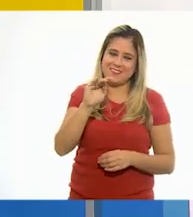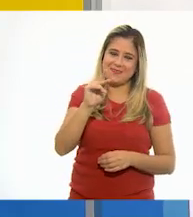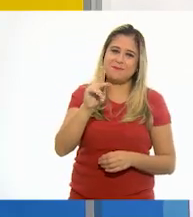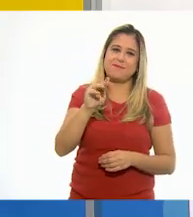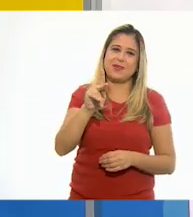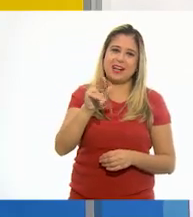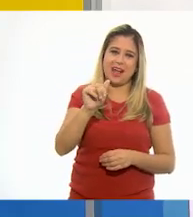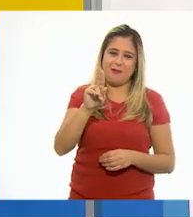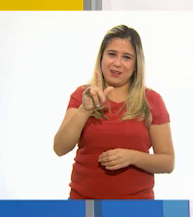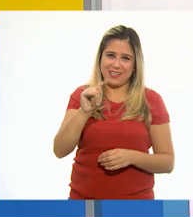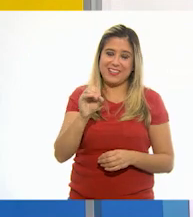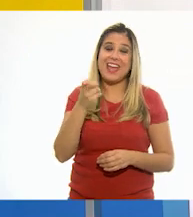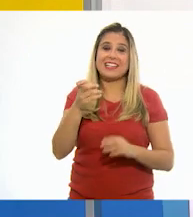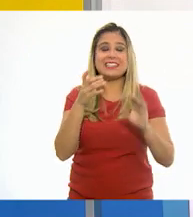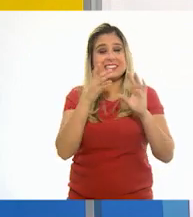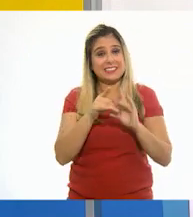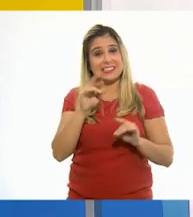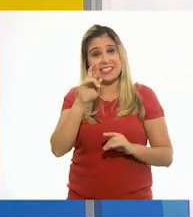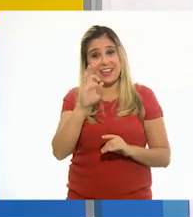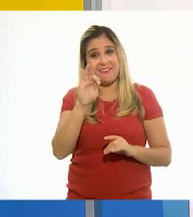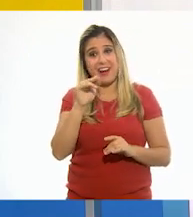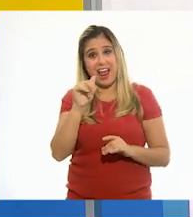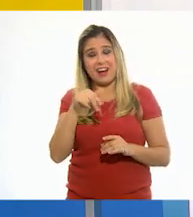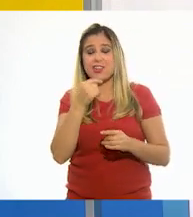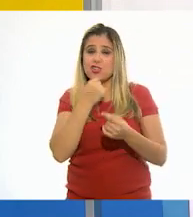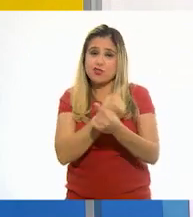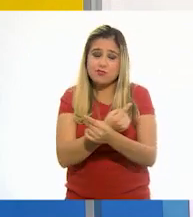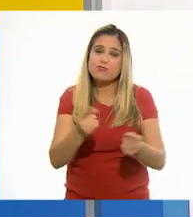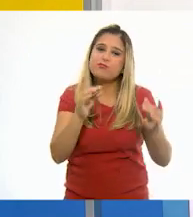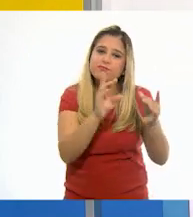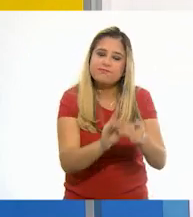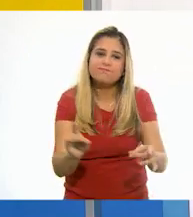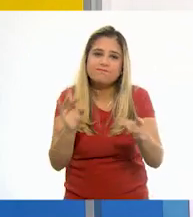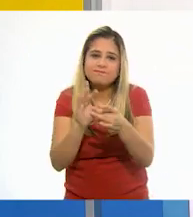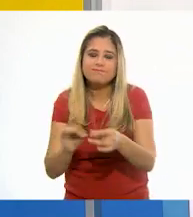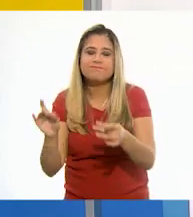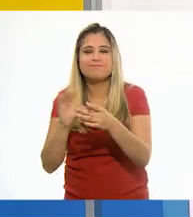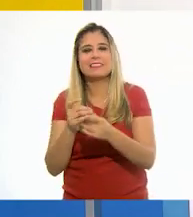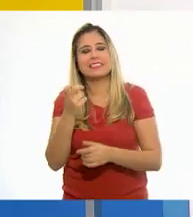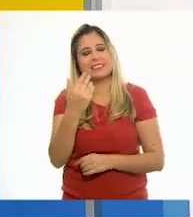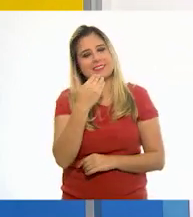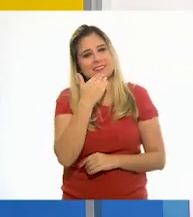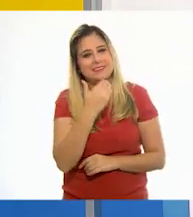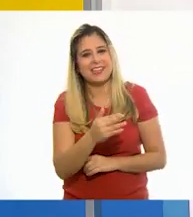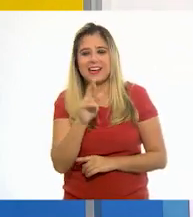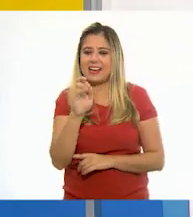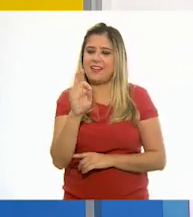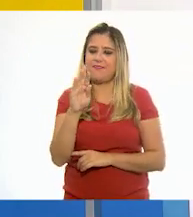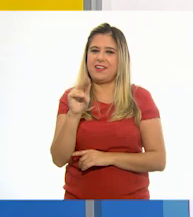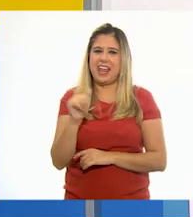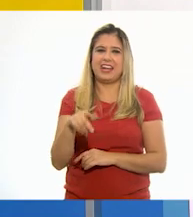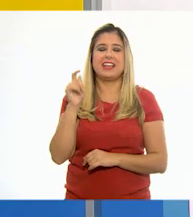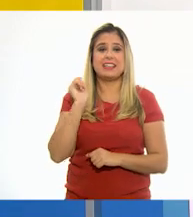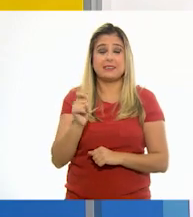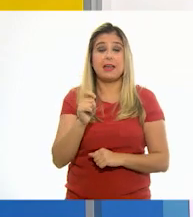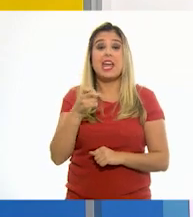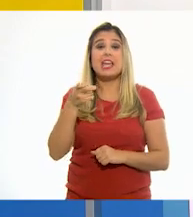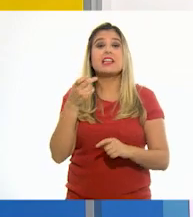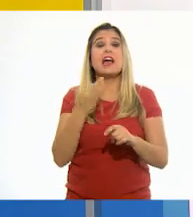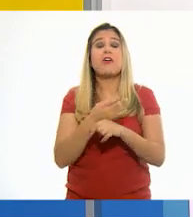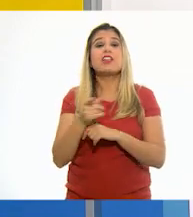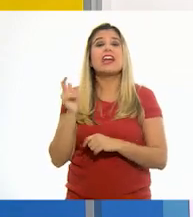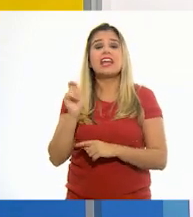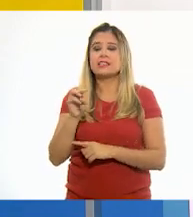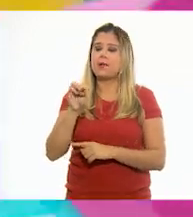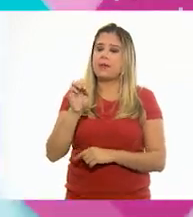Don Miguel le cuenta refranes a ti y a muchos otros niños. Y además se los explica. En esta ocasión, el recurso utilizado es